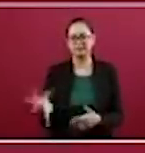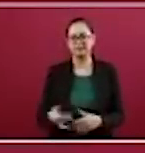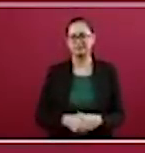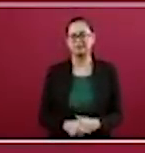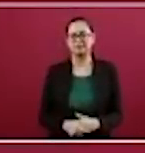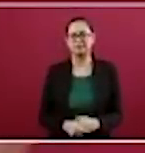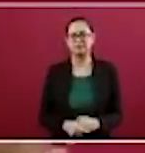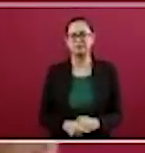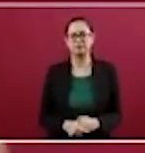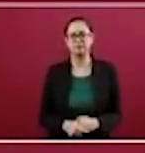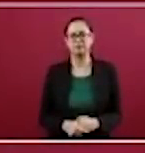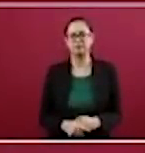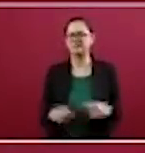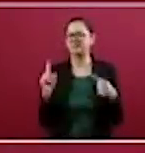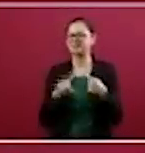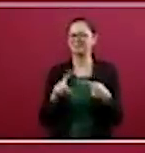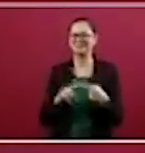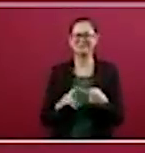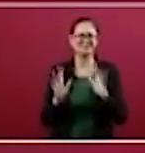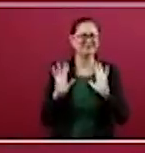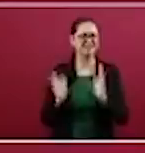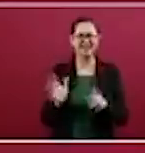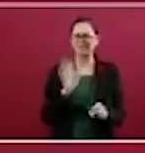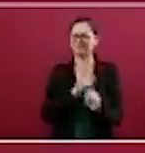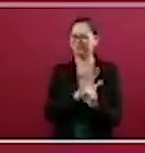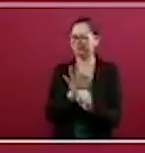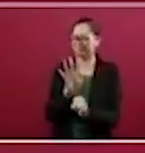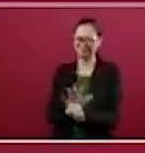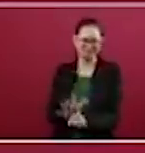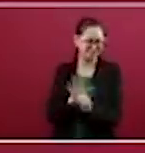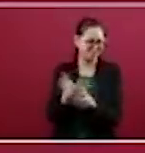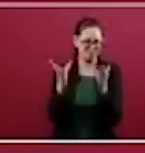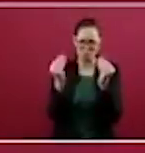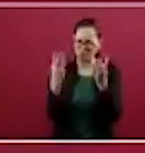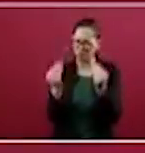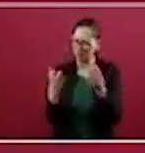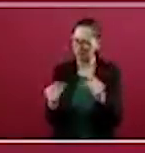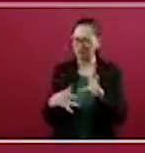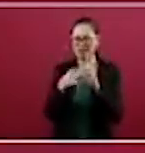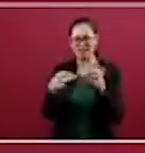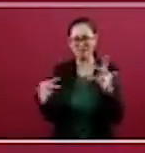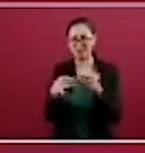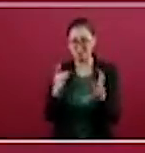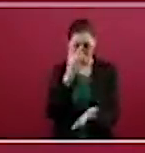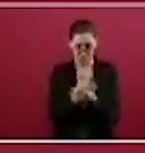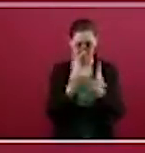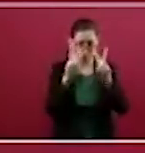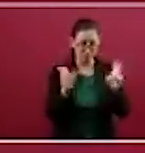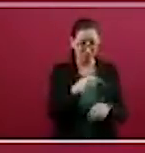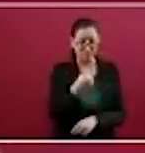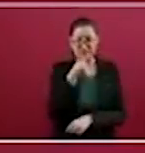Bueno, acerca de lo primero ya se ha hablado mucho, no solo en este caso,